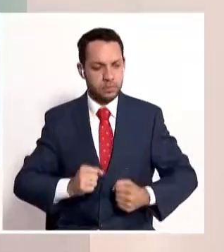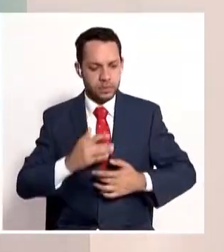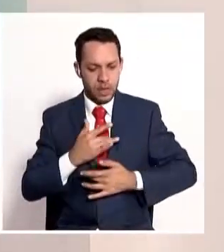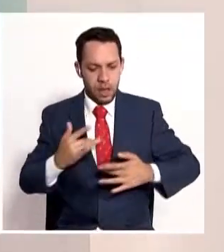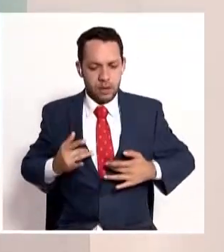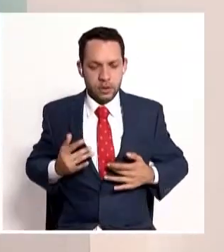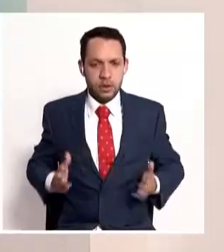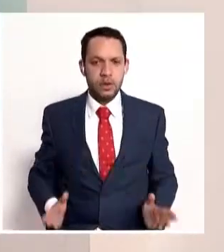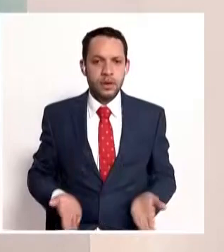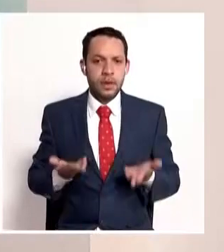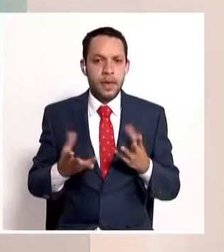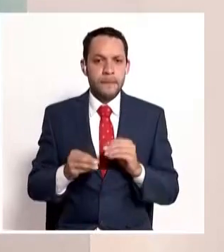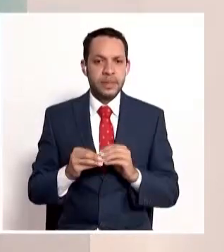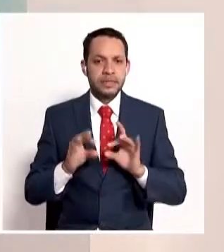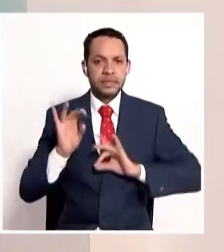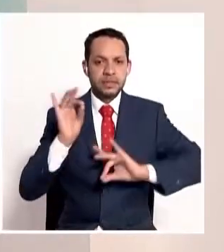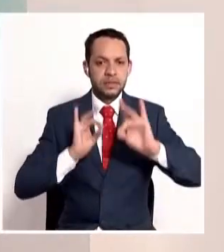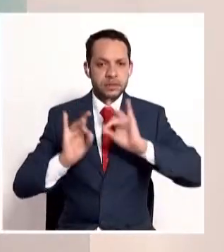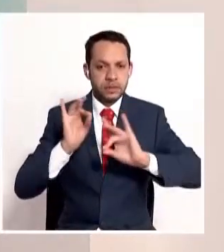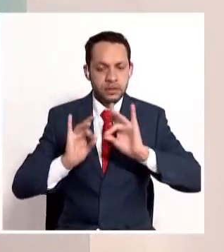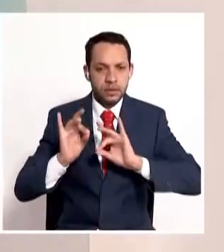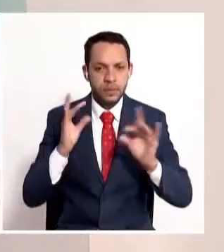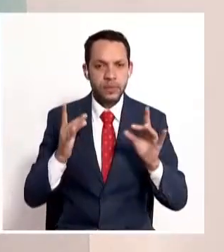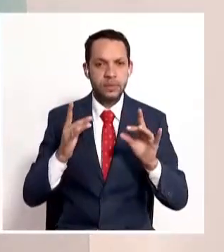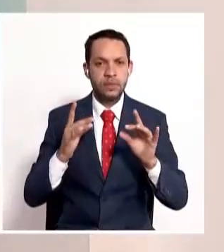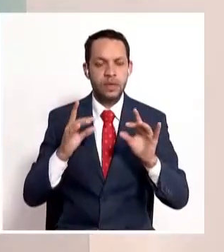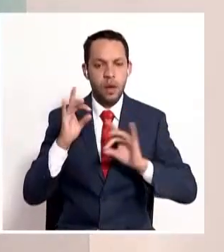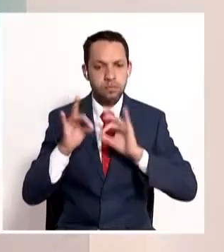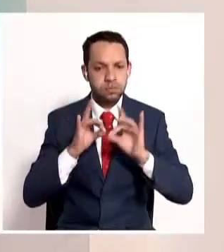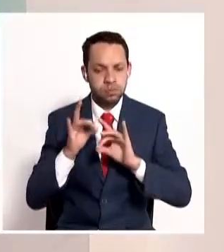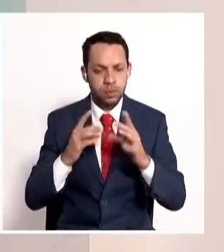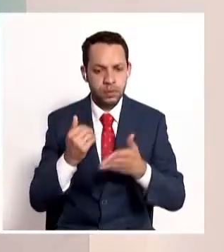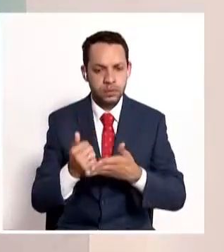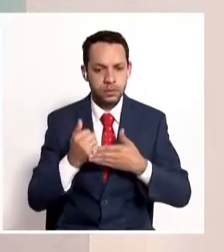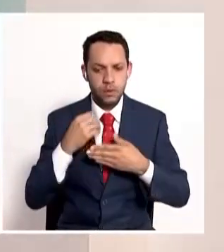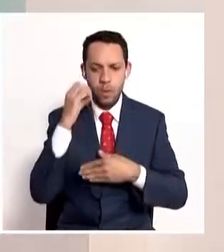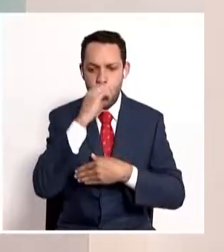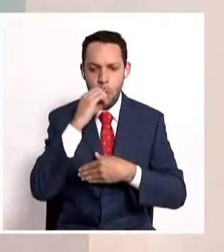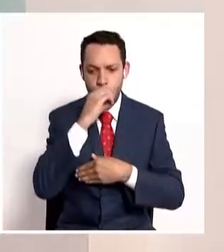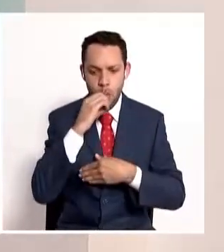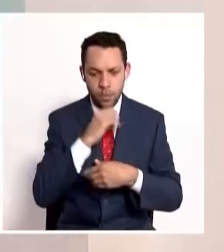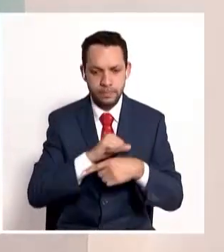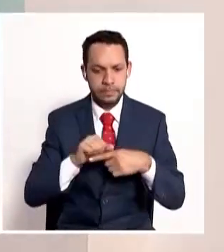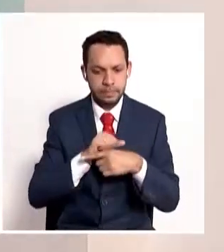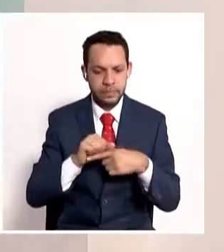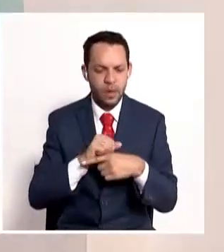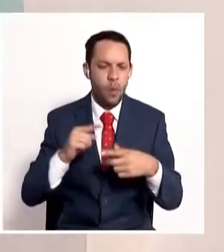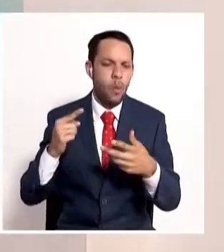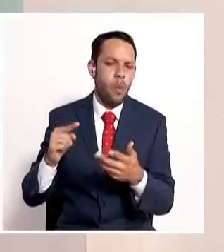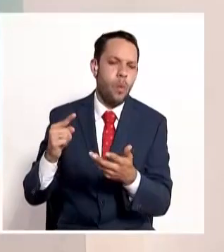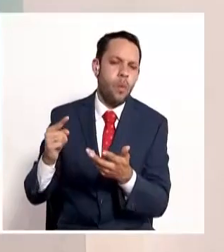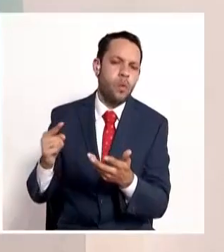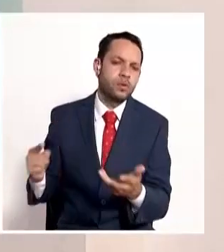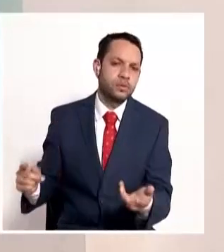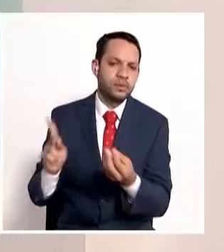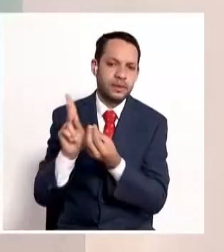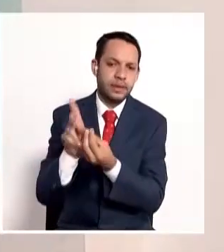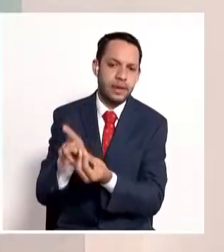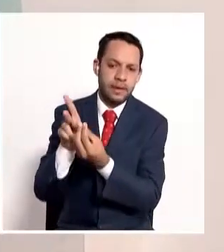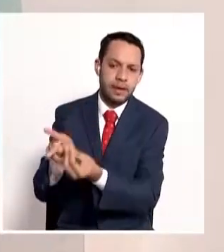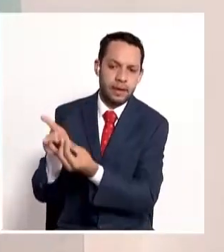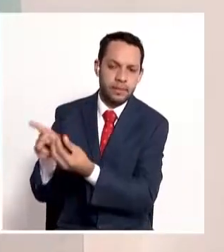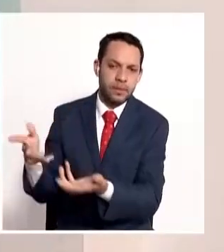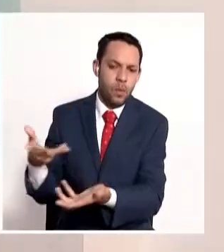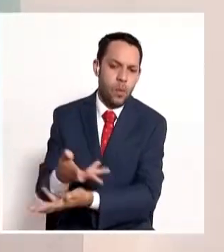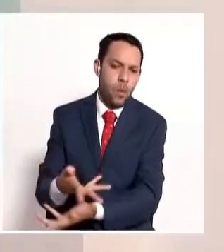también la acupuntura la terapia neural el ozono el ejercicio de hidroterapia bueno herramientas terapéuticas hay